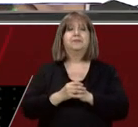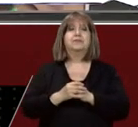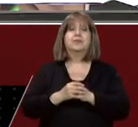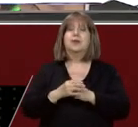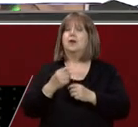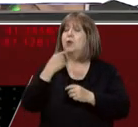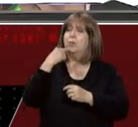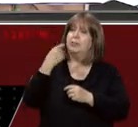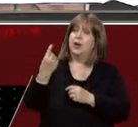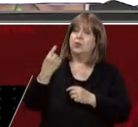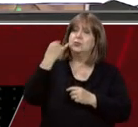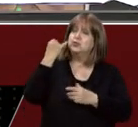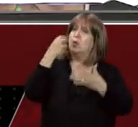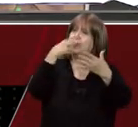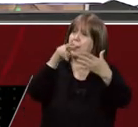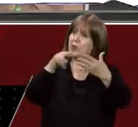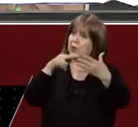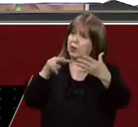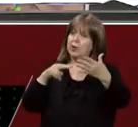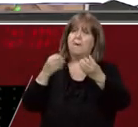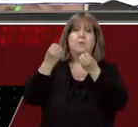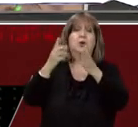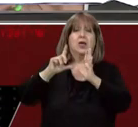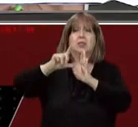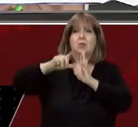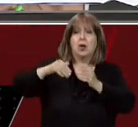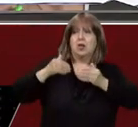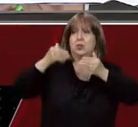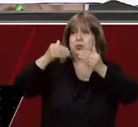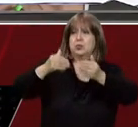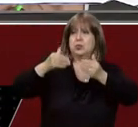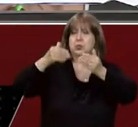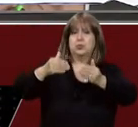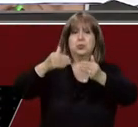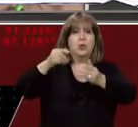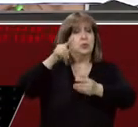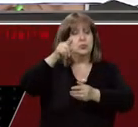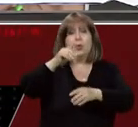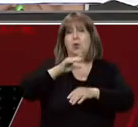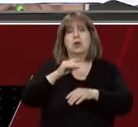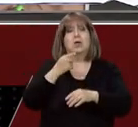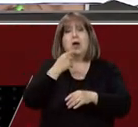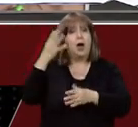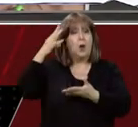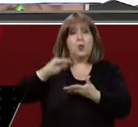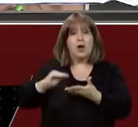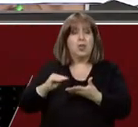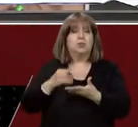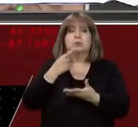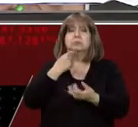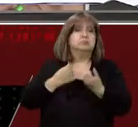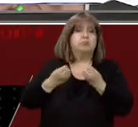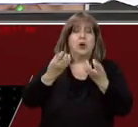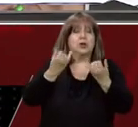justamente, más allá de que leíamos allí los ítems de por qué va lento, queríamos escucharlo de usted, ¿no? Más en detalle. ¿Por qué esto